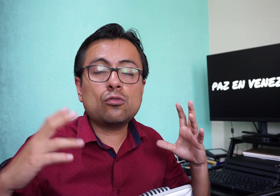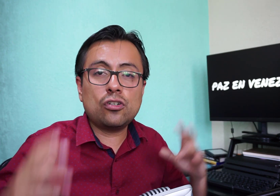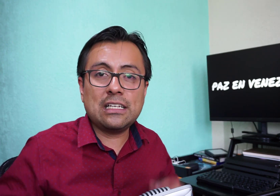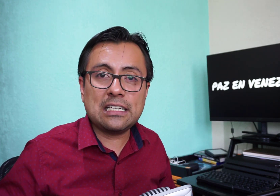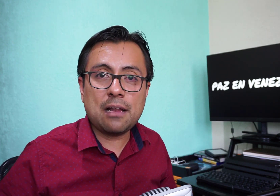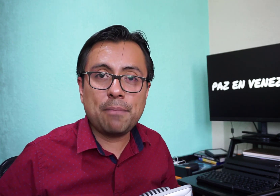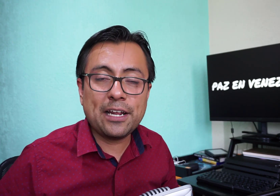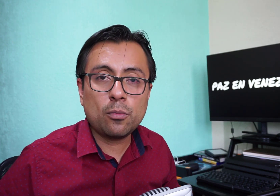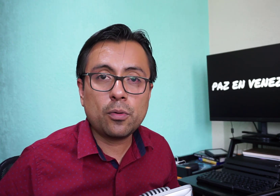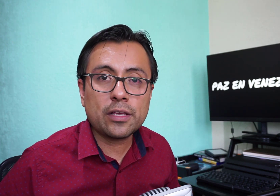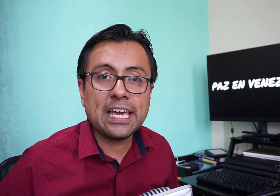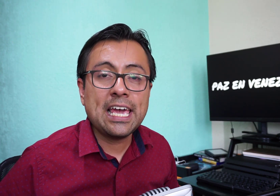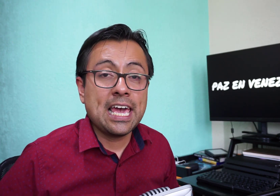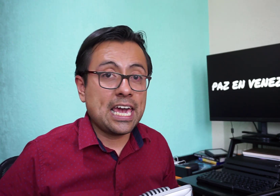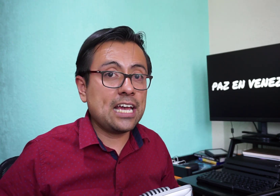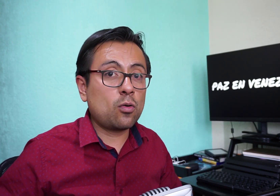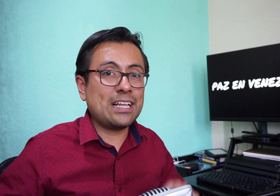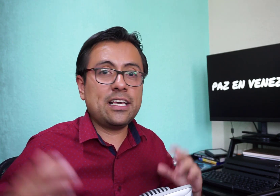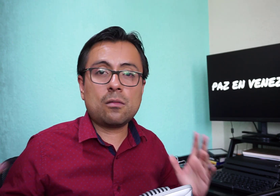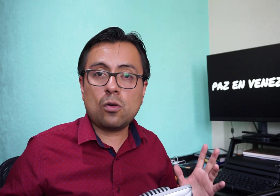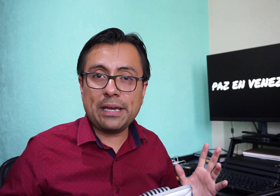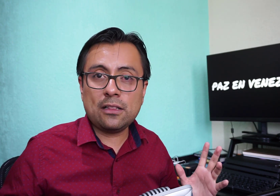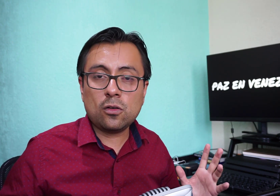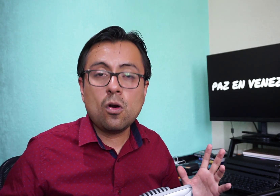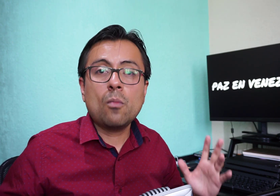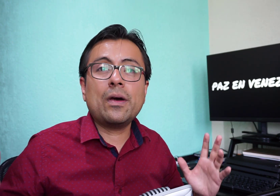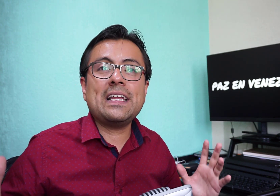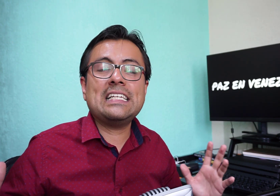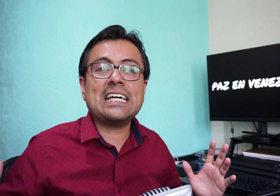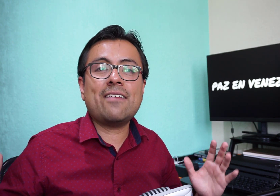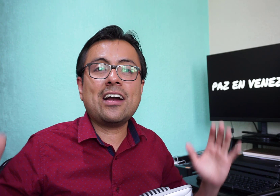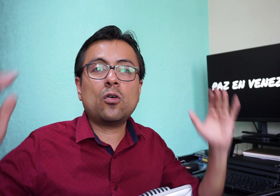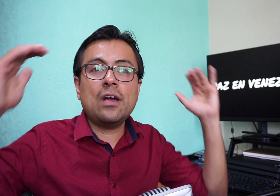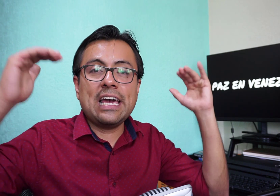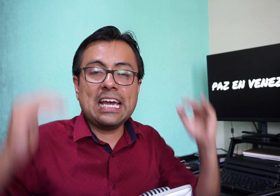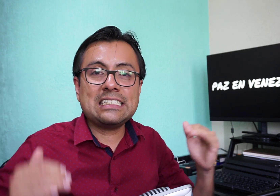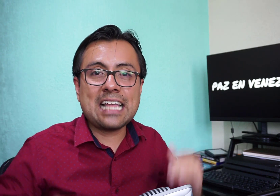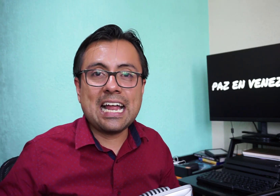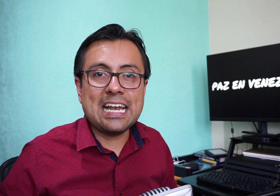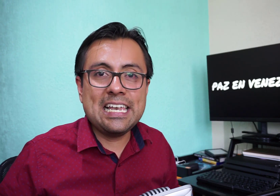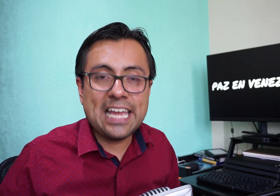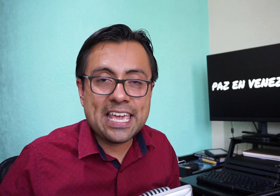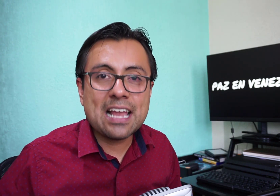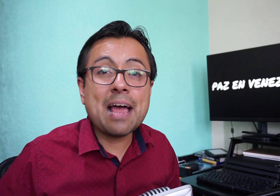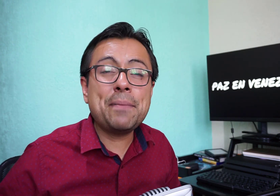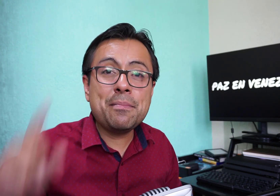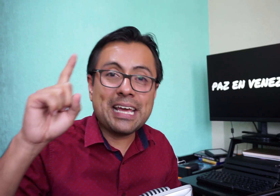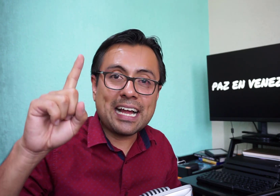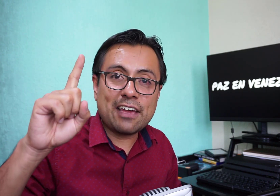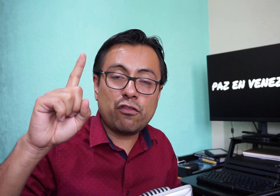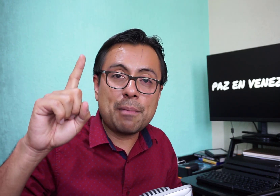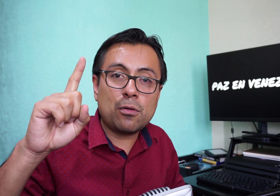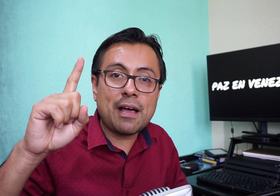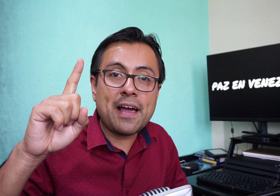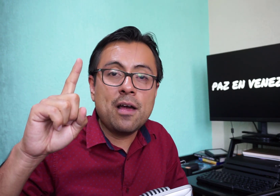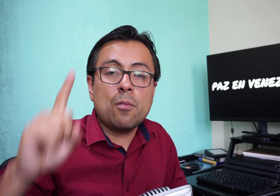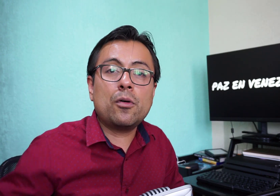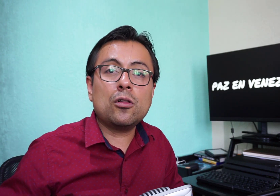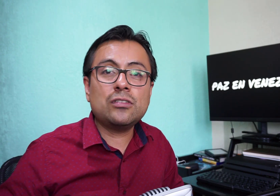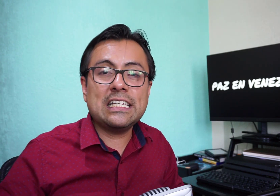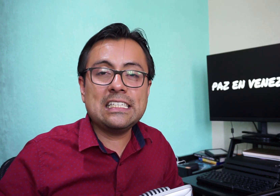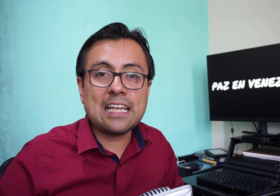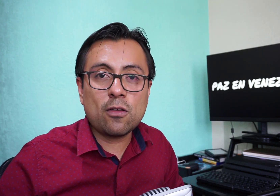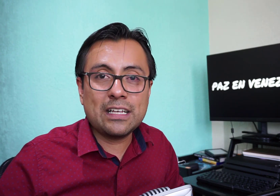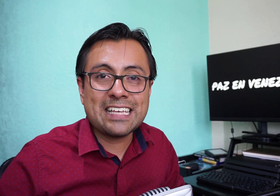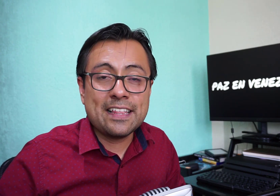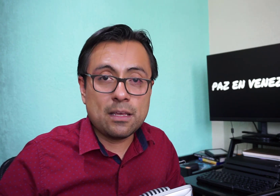las discusiones en el Pleno, porque en cualquier momento pueden echar abajo esta ley, la primera que fue aprobada por